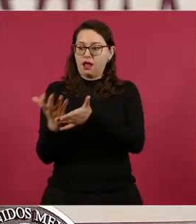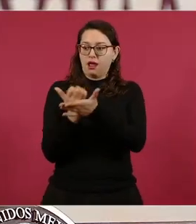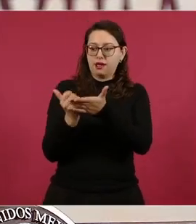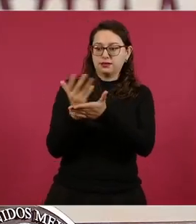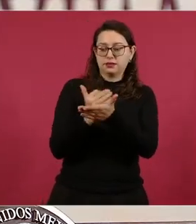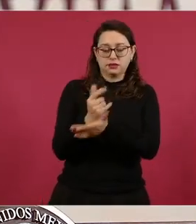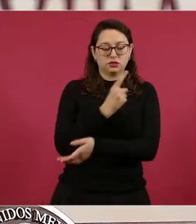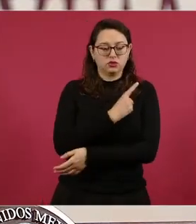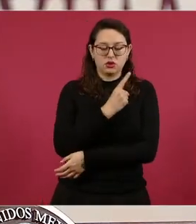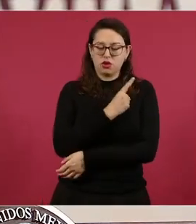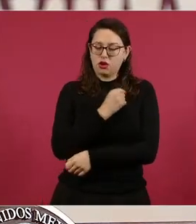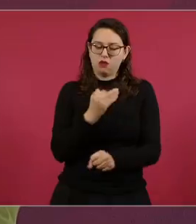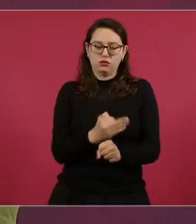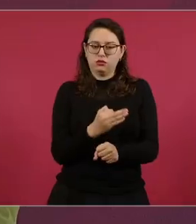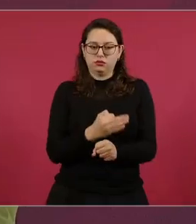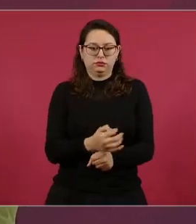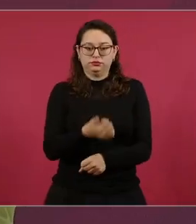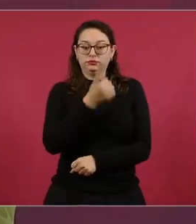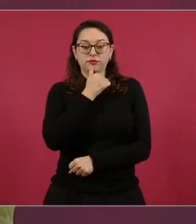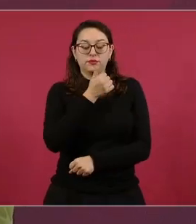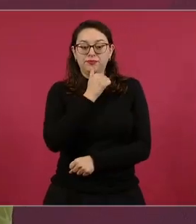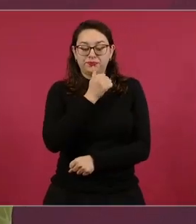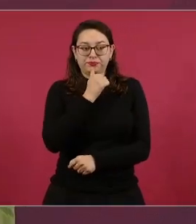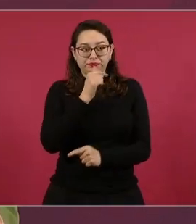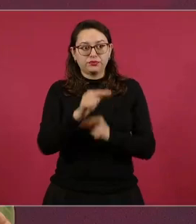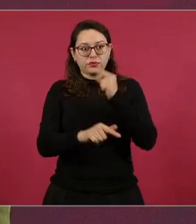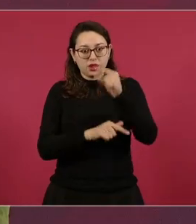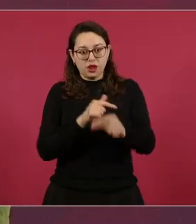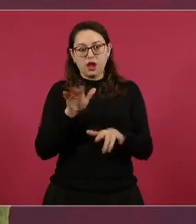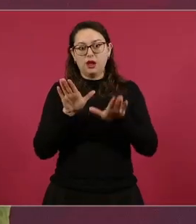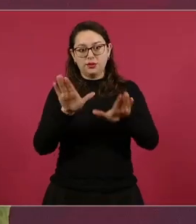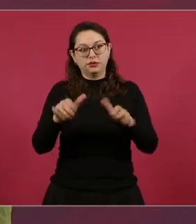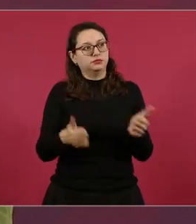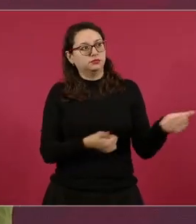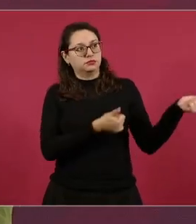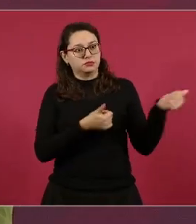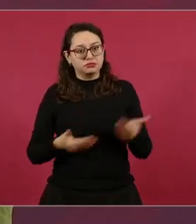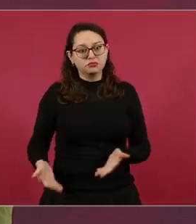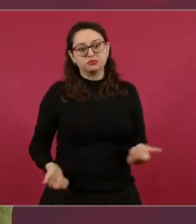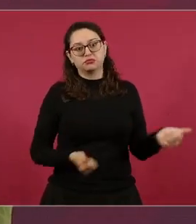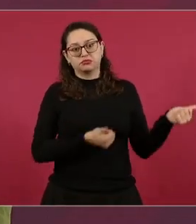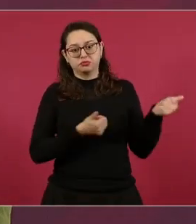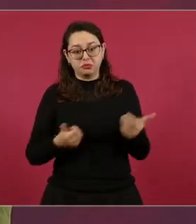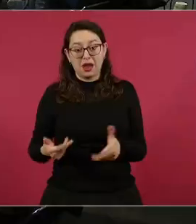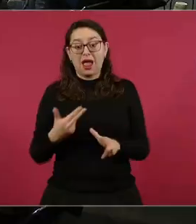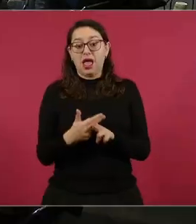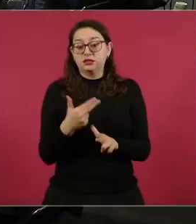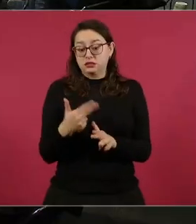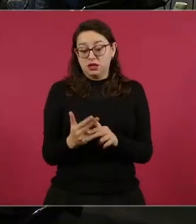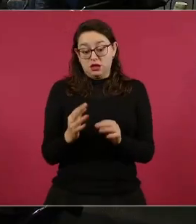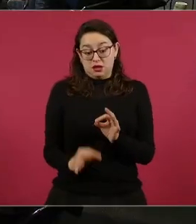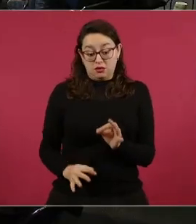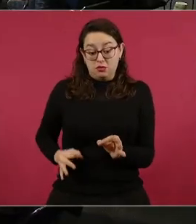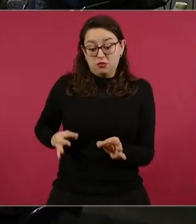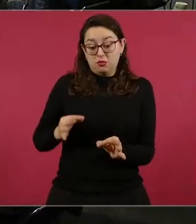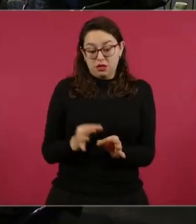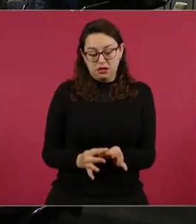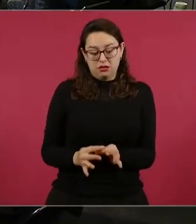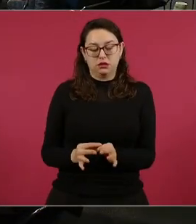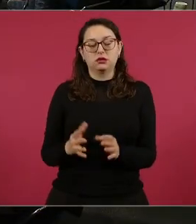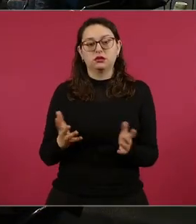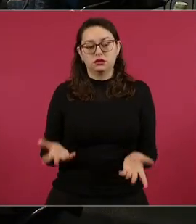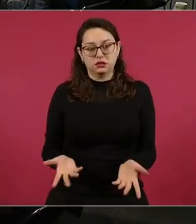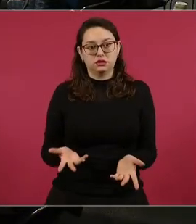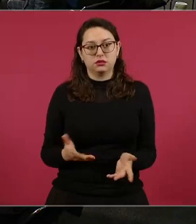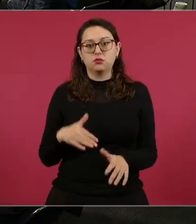no lo tenemos, digamos, ajustado, porque no ha cumplido todavía la empresa hasta el 24,